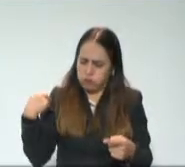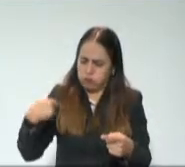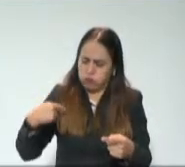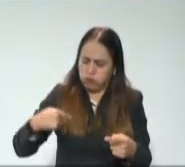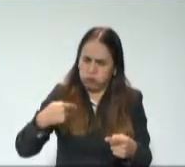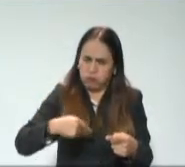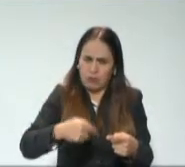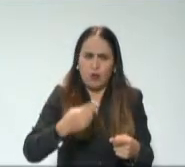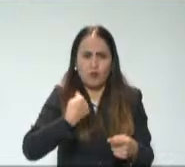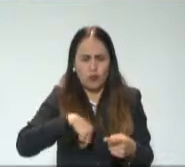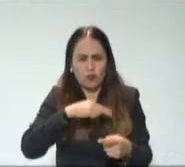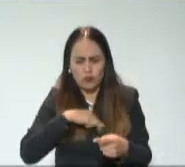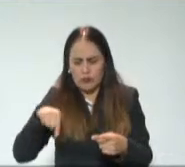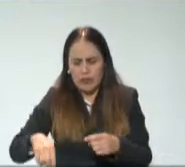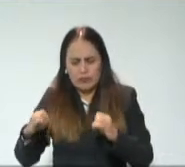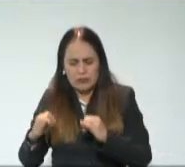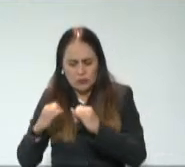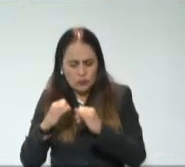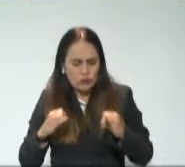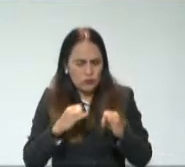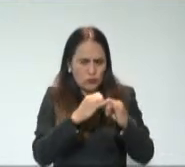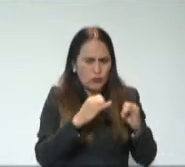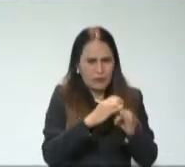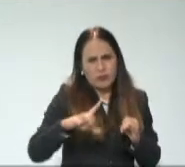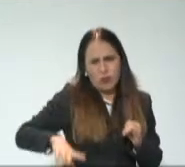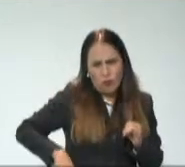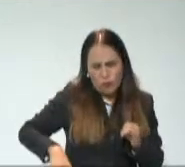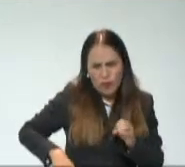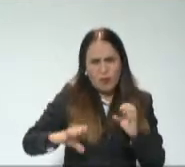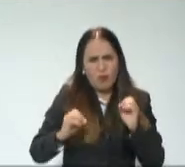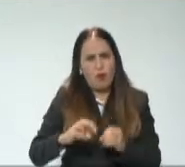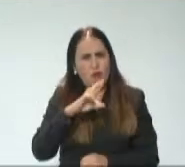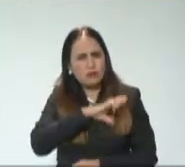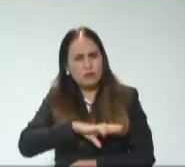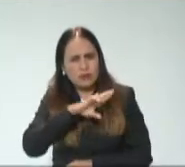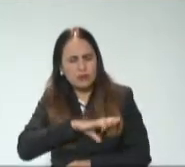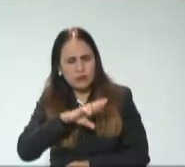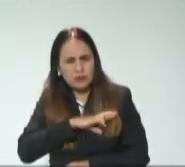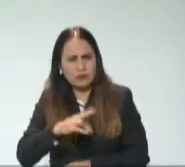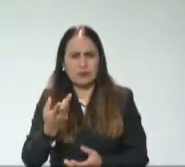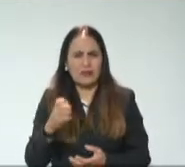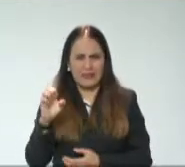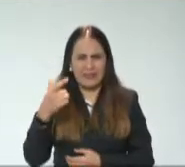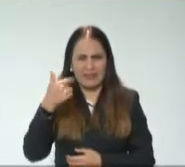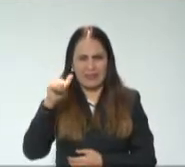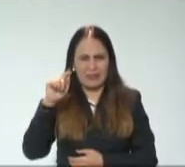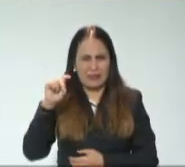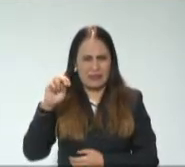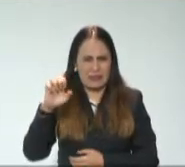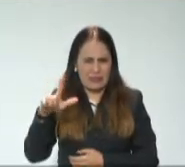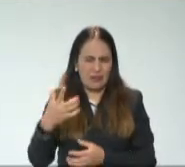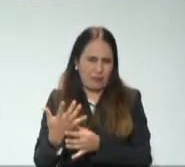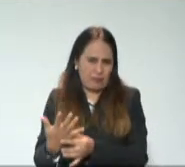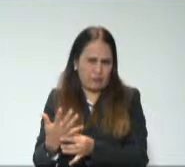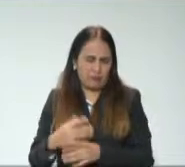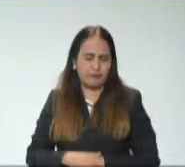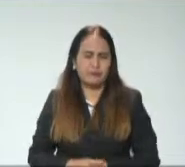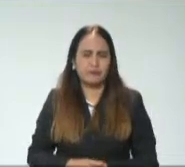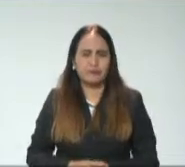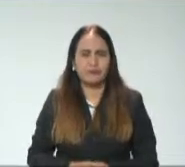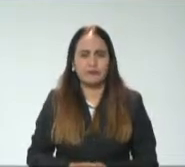nosotros como instituciones públicas o privadas como bien dijo el doctor López gatel que también